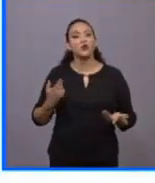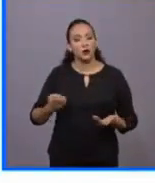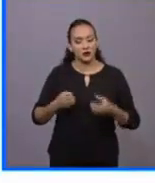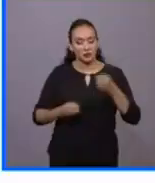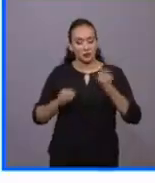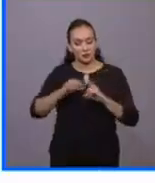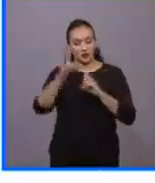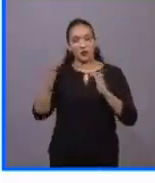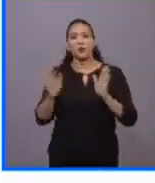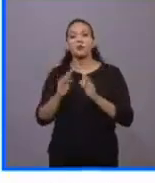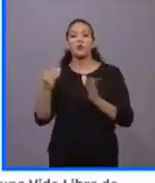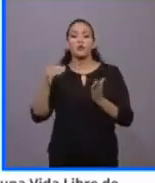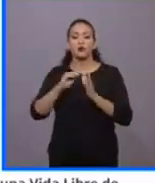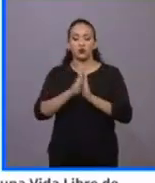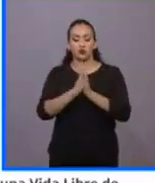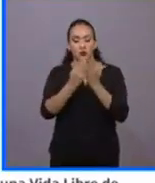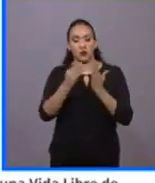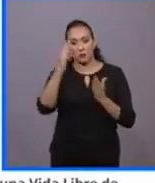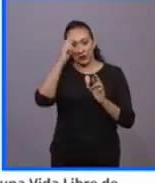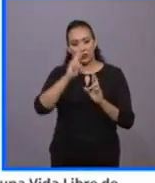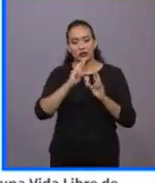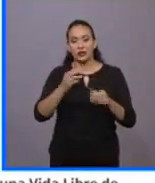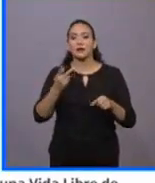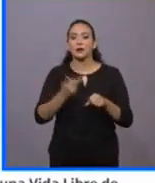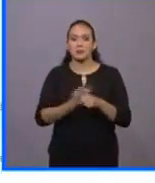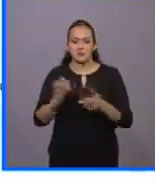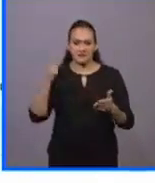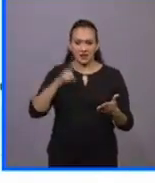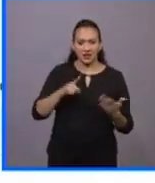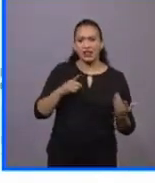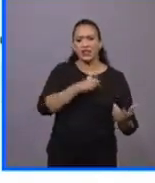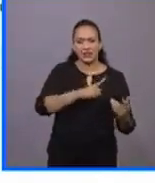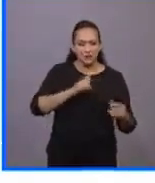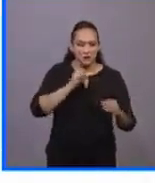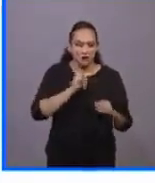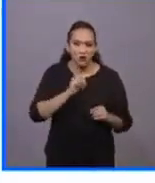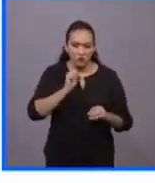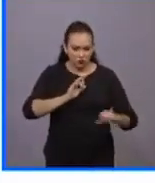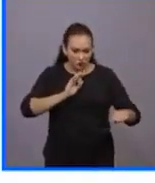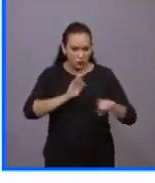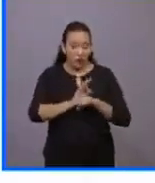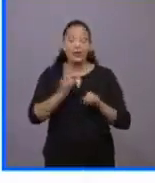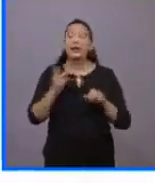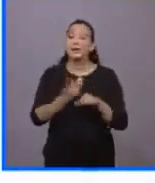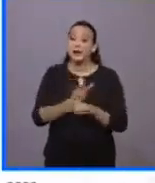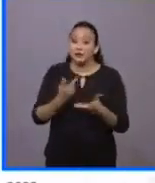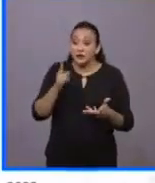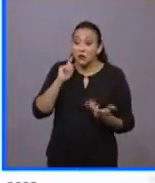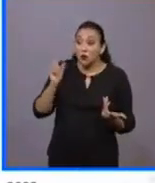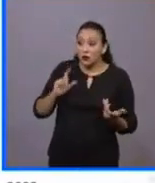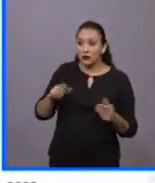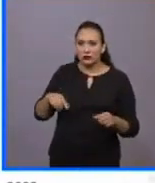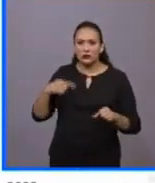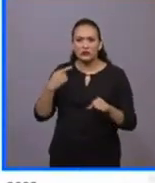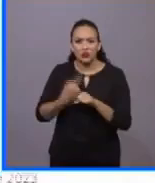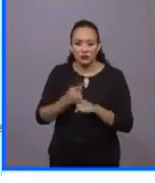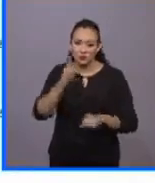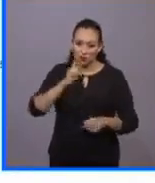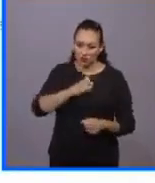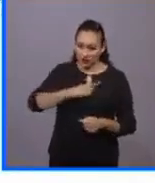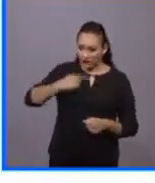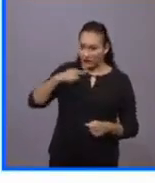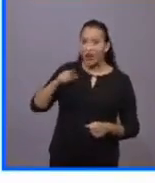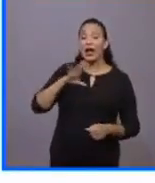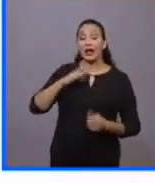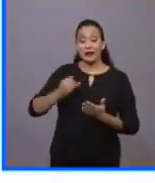disposición el cuaderno de jurisprudencia sobre órdenes y medidas de protección en casos de violencia de género, el cual retoma